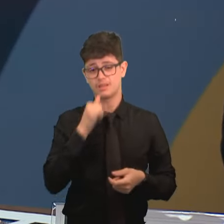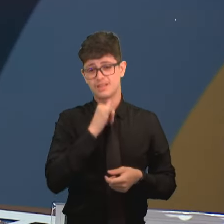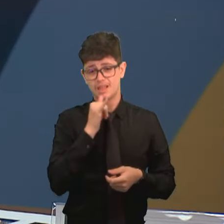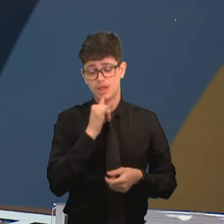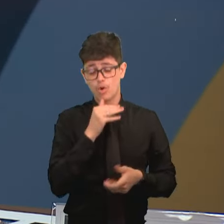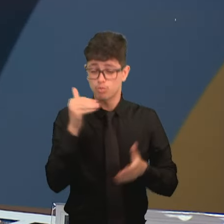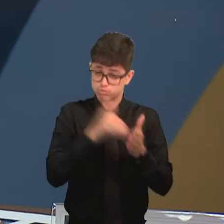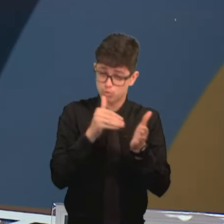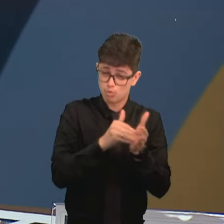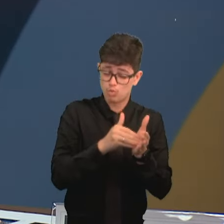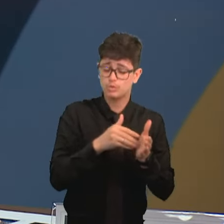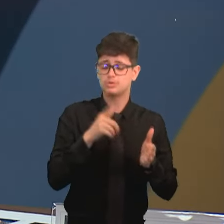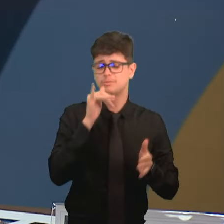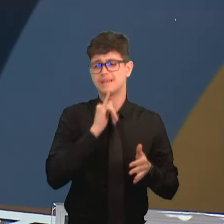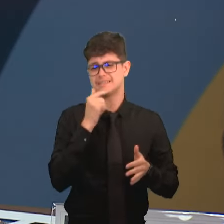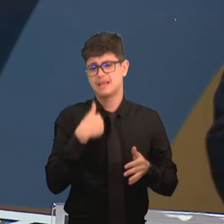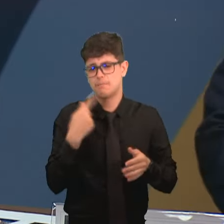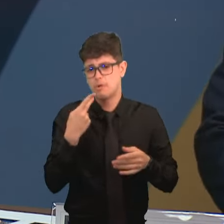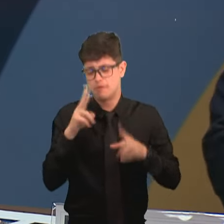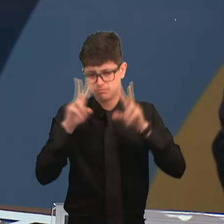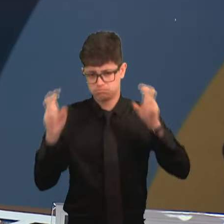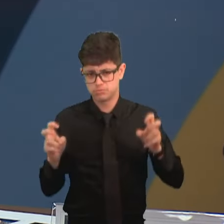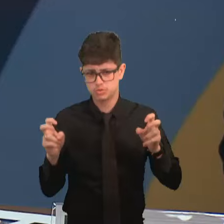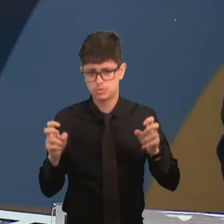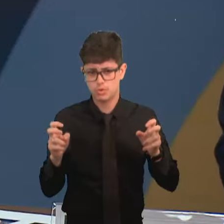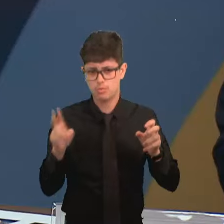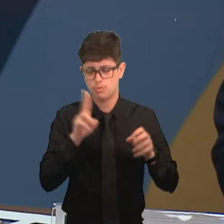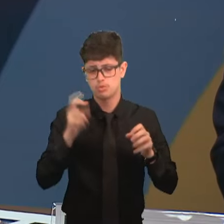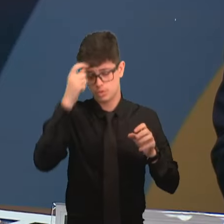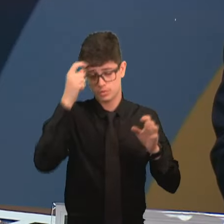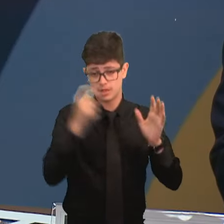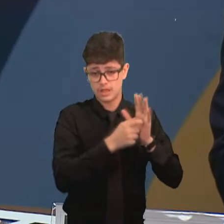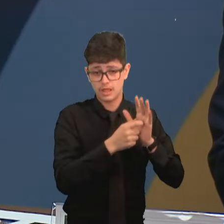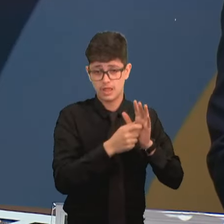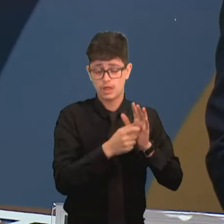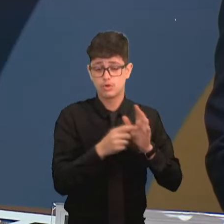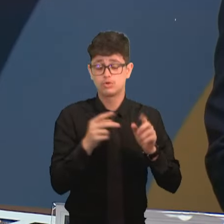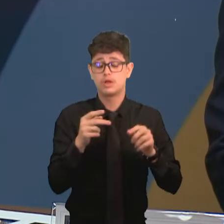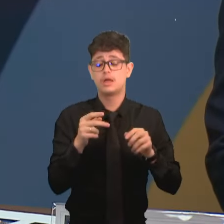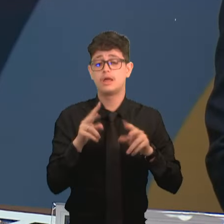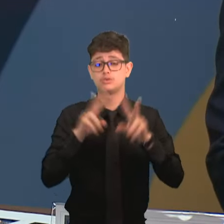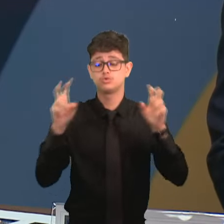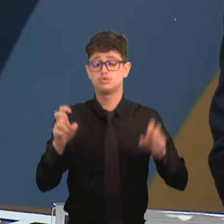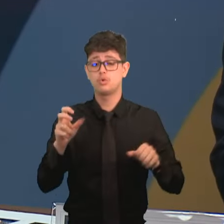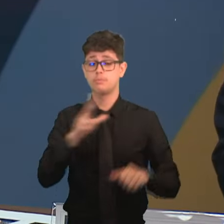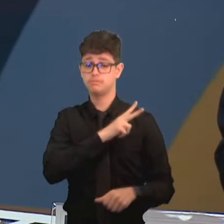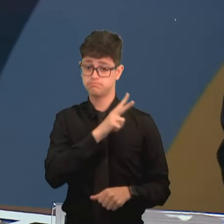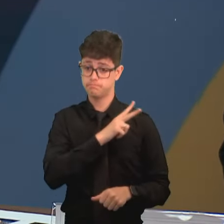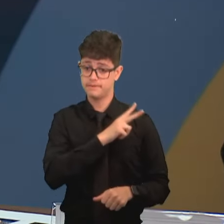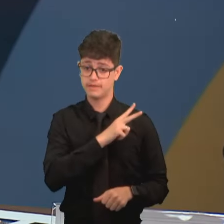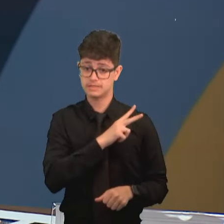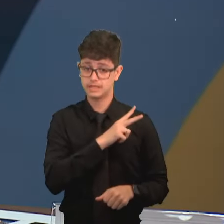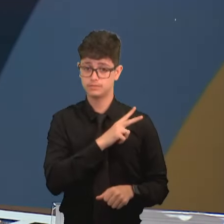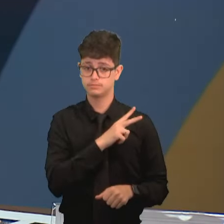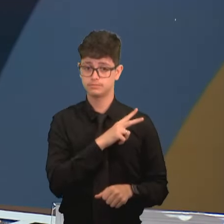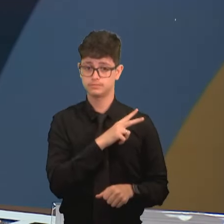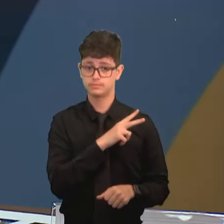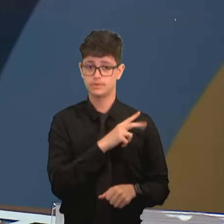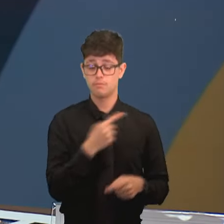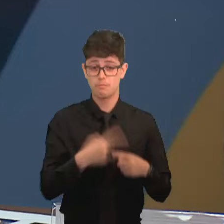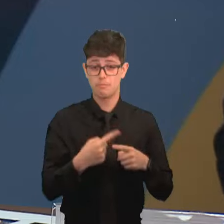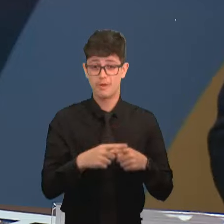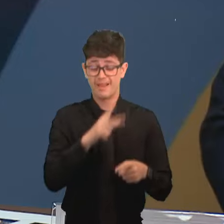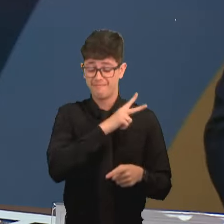más un ejemplo. El último ejemplo que voy a mencionar de la privacidad. Voy a hablar rápidamente sobre privacidad y ese es un tema